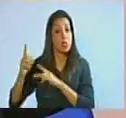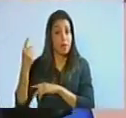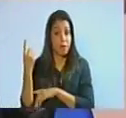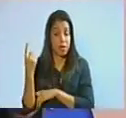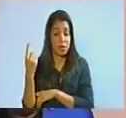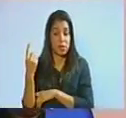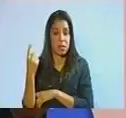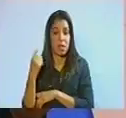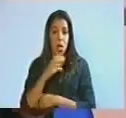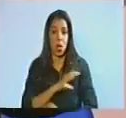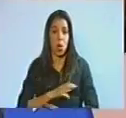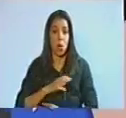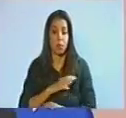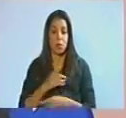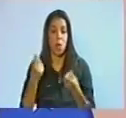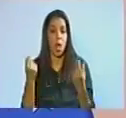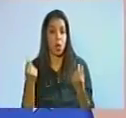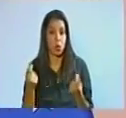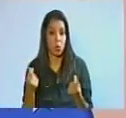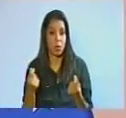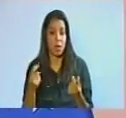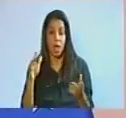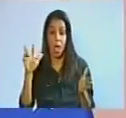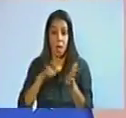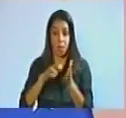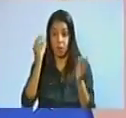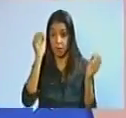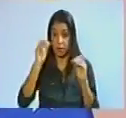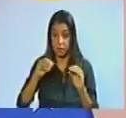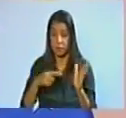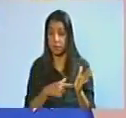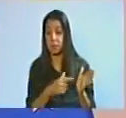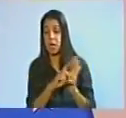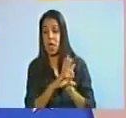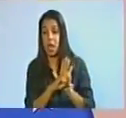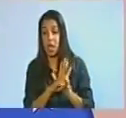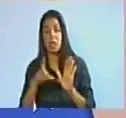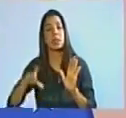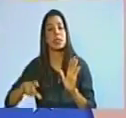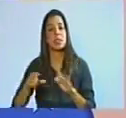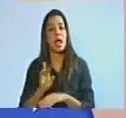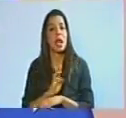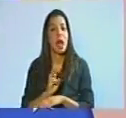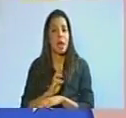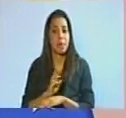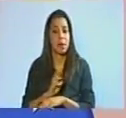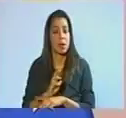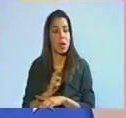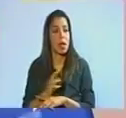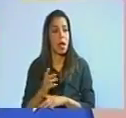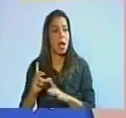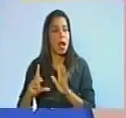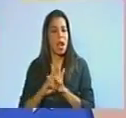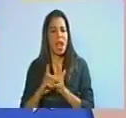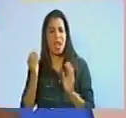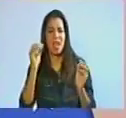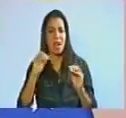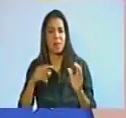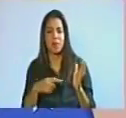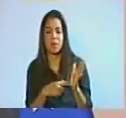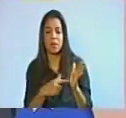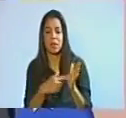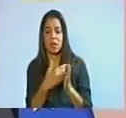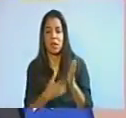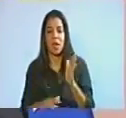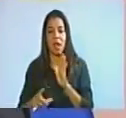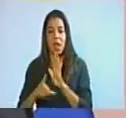compatriotas de la Comisión de Economía, al aprobar esta ley, vamos a requerir de inmediato aprobar la ley de los